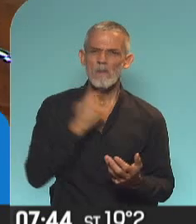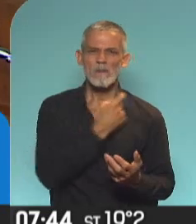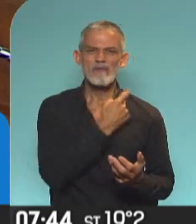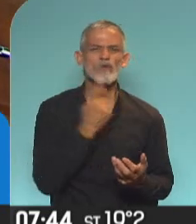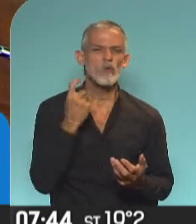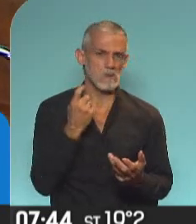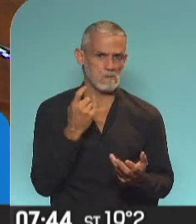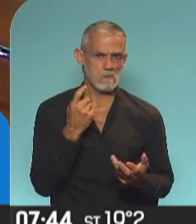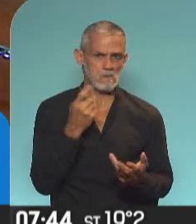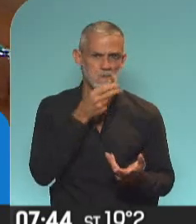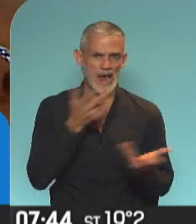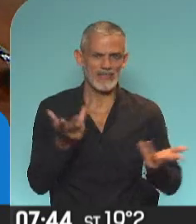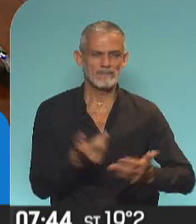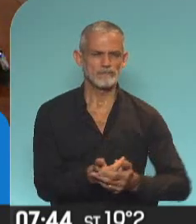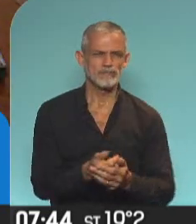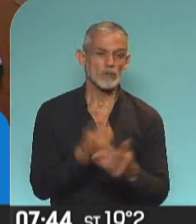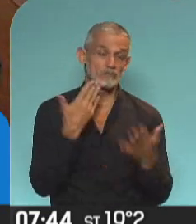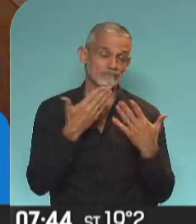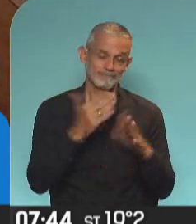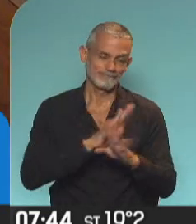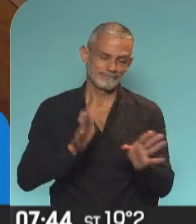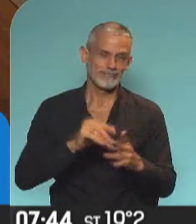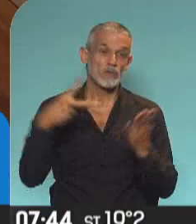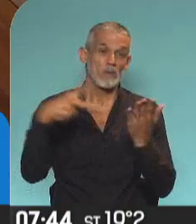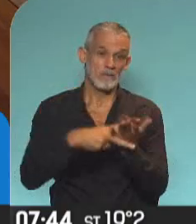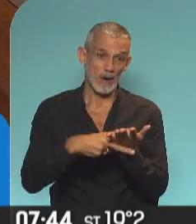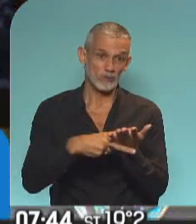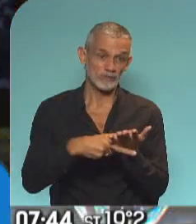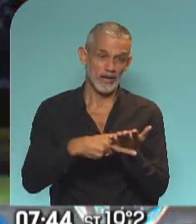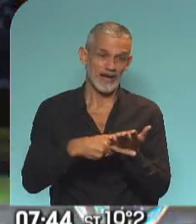habitualmente. Claro, bueno, nos quedaríamos hablando horas, pero tenemos que hacer una pausa. Si me acompañan, vamos a ir con un tema que